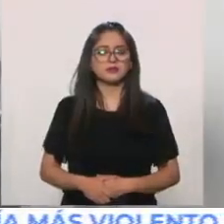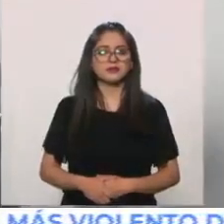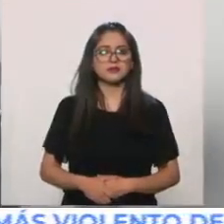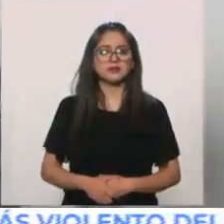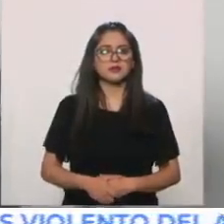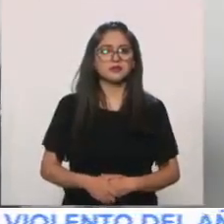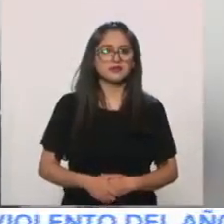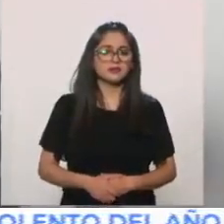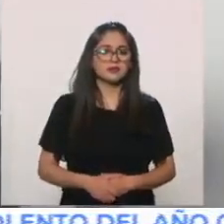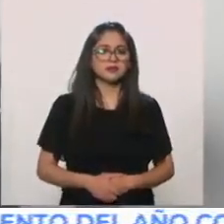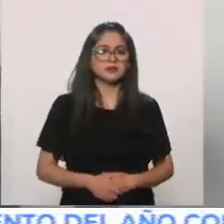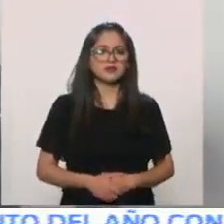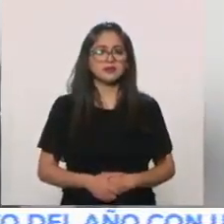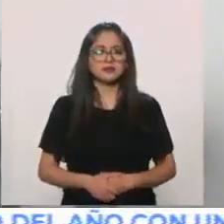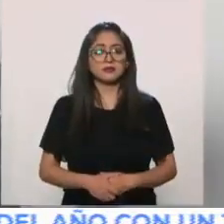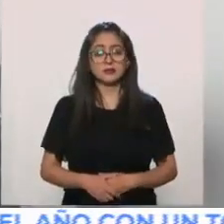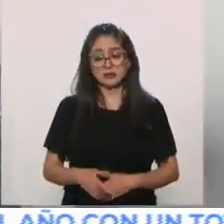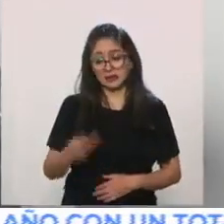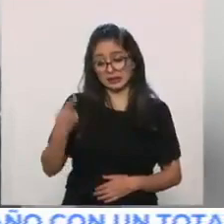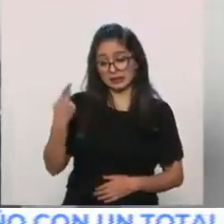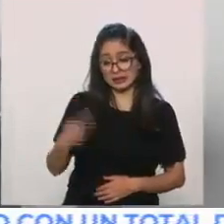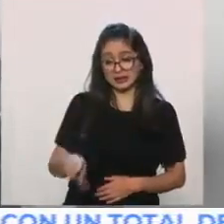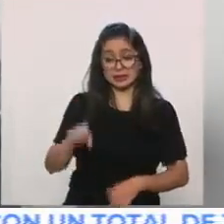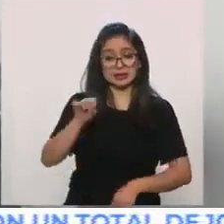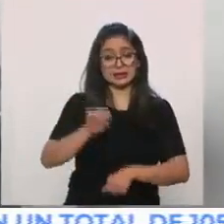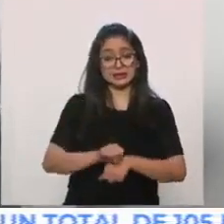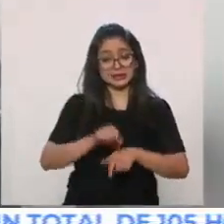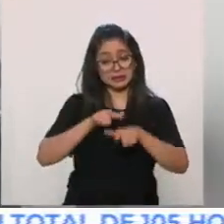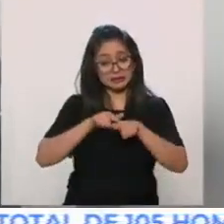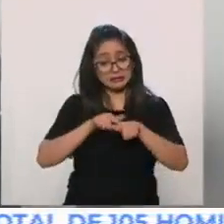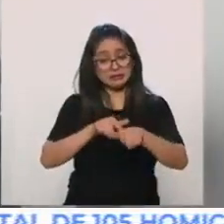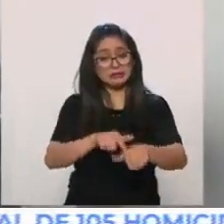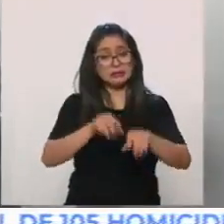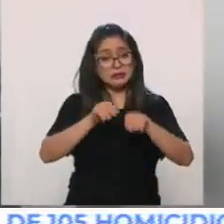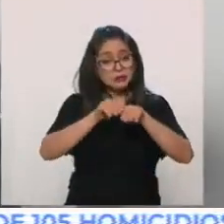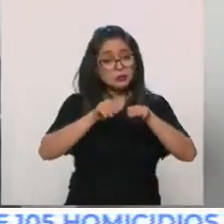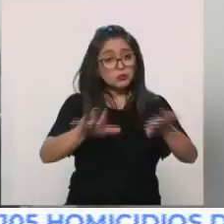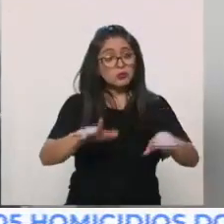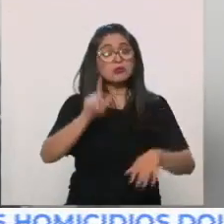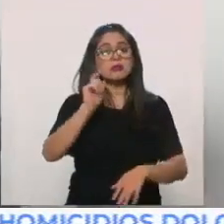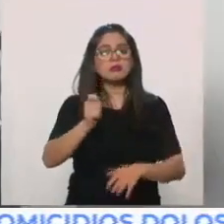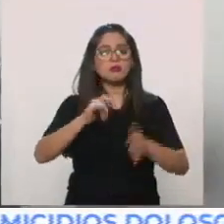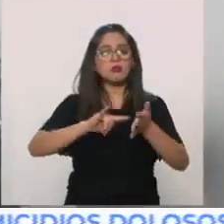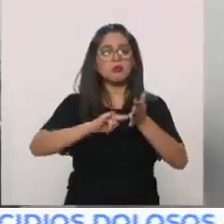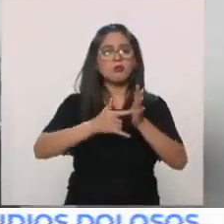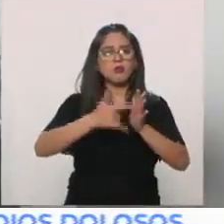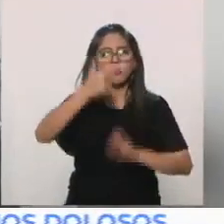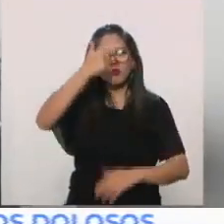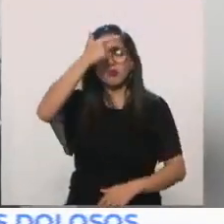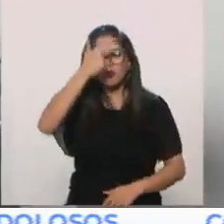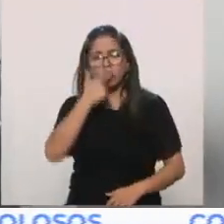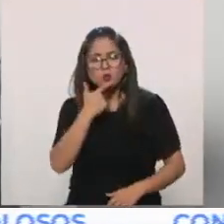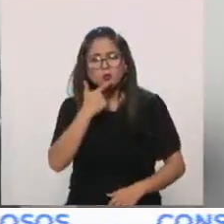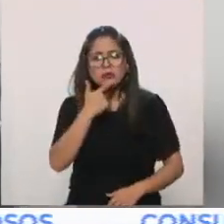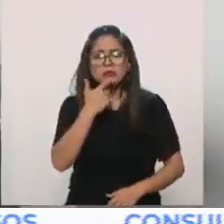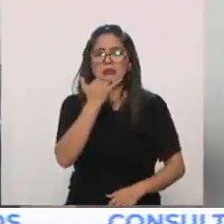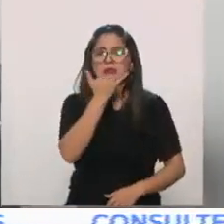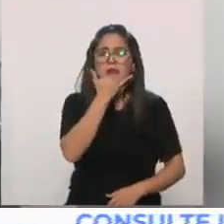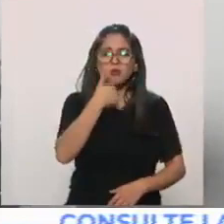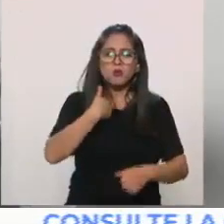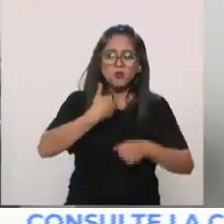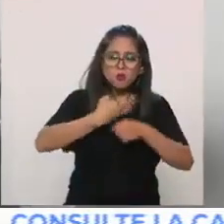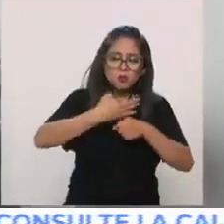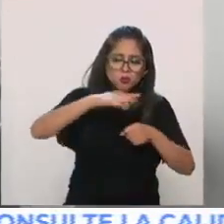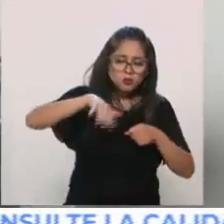transmisión. La verdad es que están en el ciclo de joyas nocturna. Estoy buscando los días